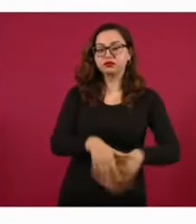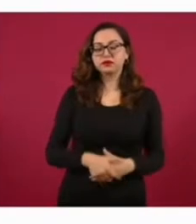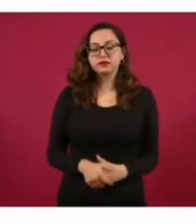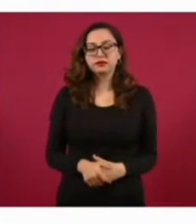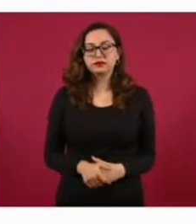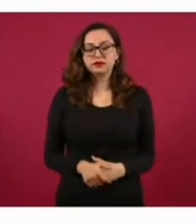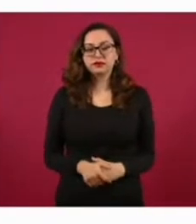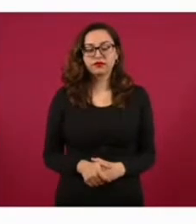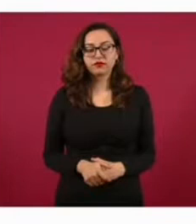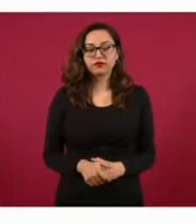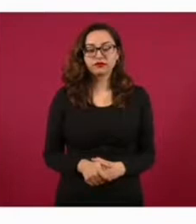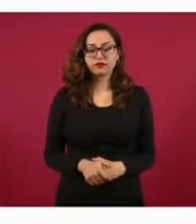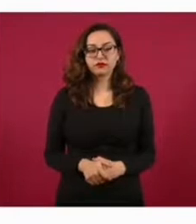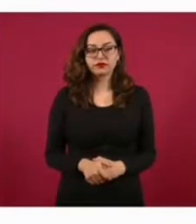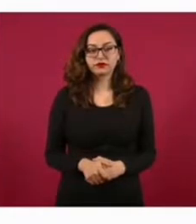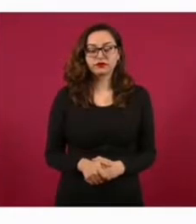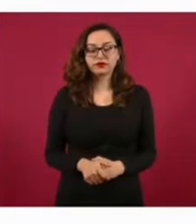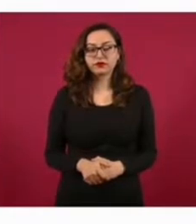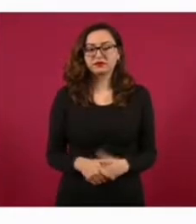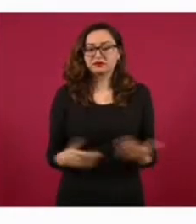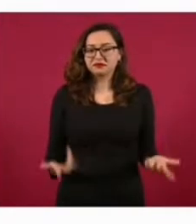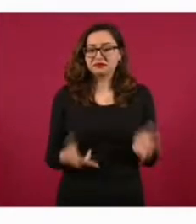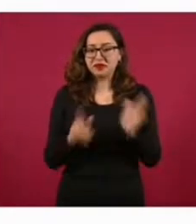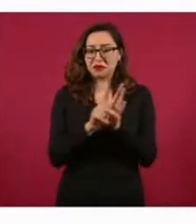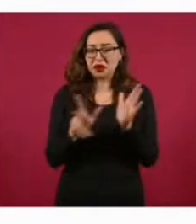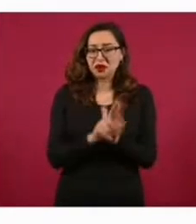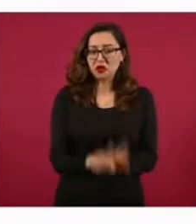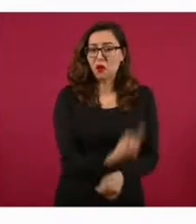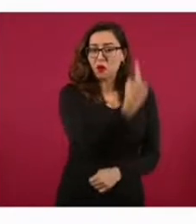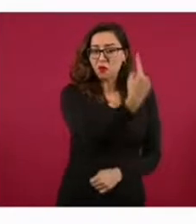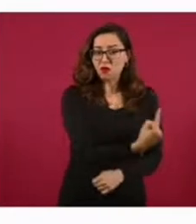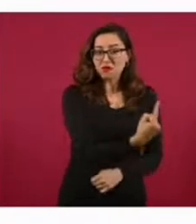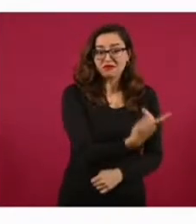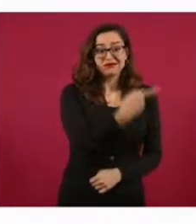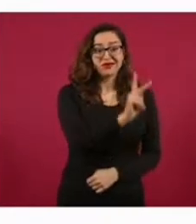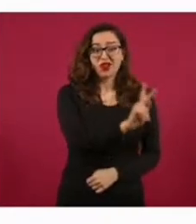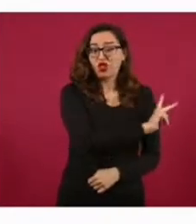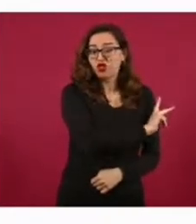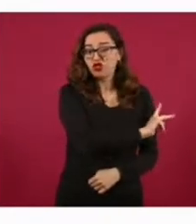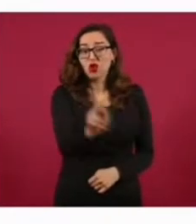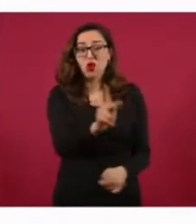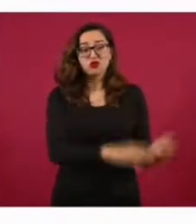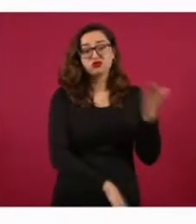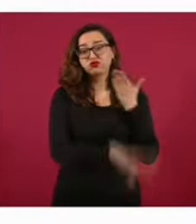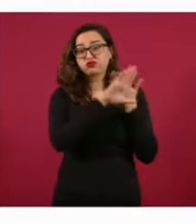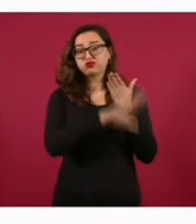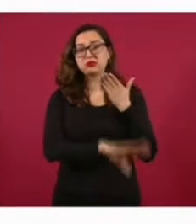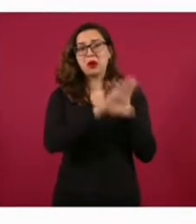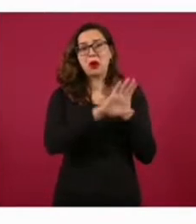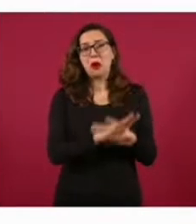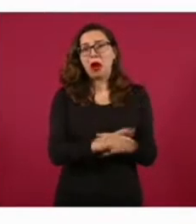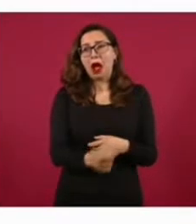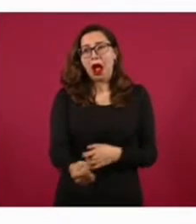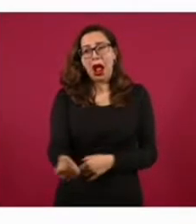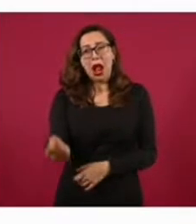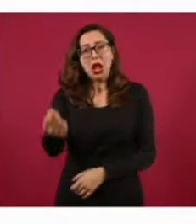Pero así como este periódico, todos, algunas excepciones, honrosas, por ejemplo, La